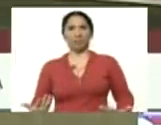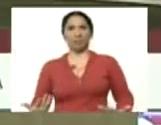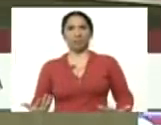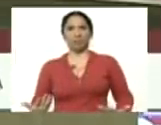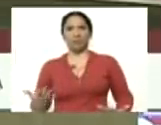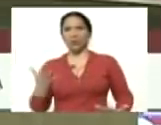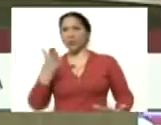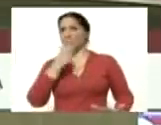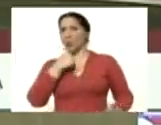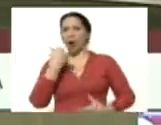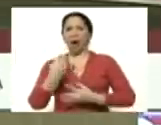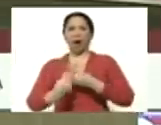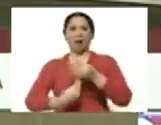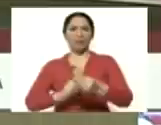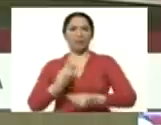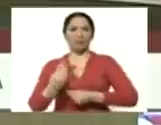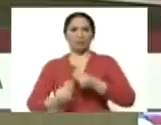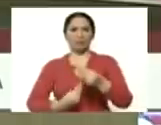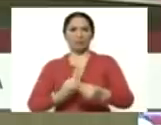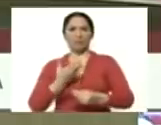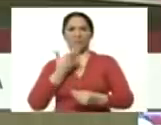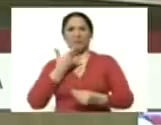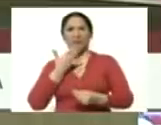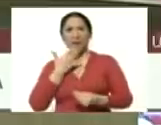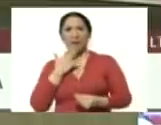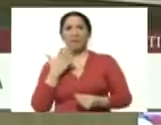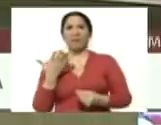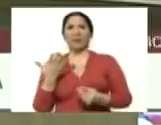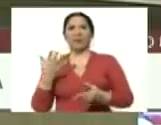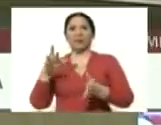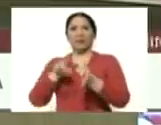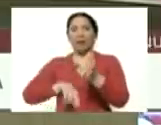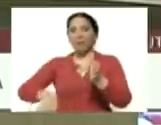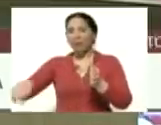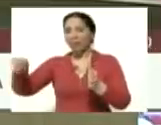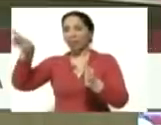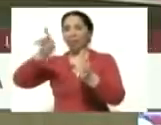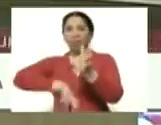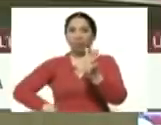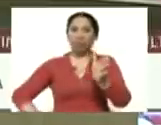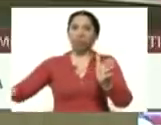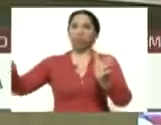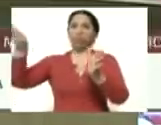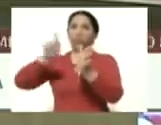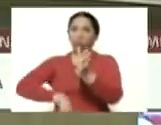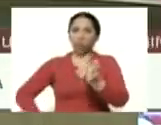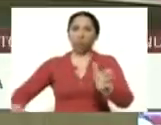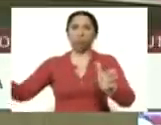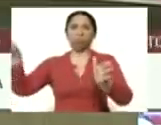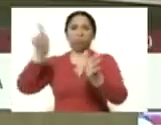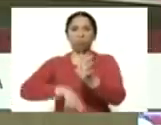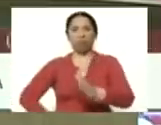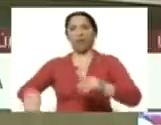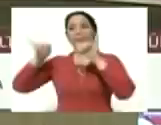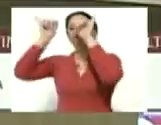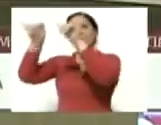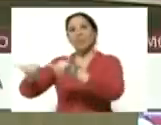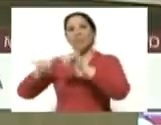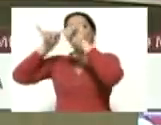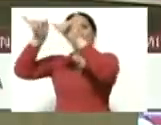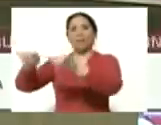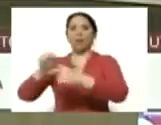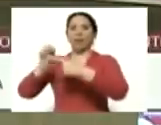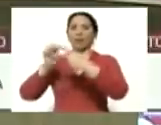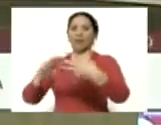No hacen sino peregrinar y repetir y repetir y repetir las mismas estrategias